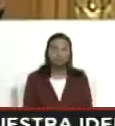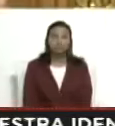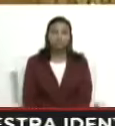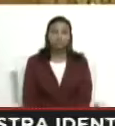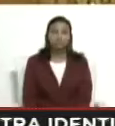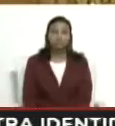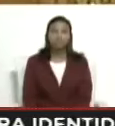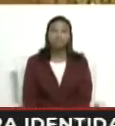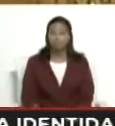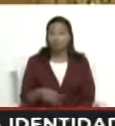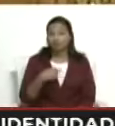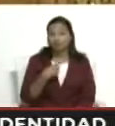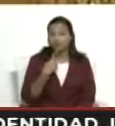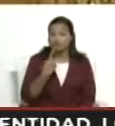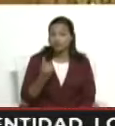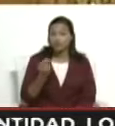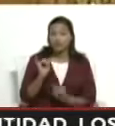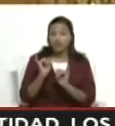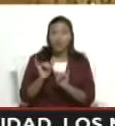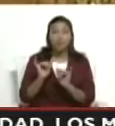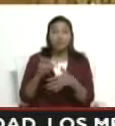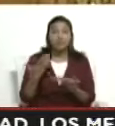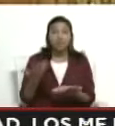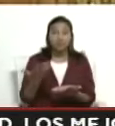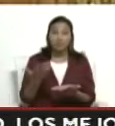Palabras más, palabras menos, pero se los decía.